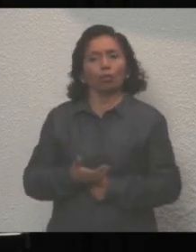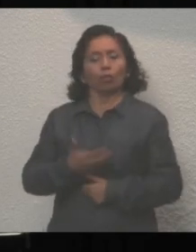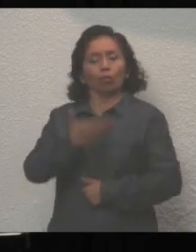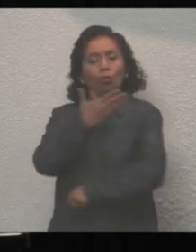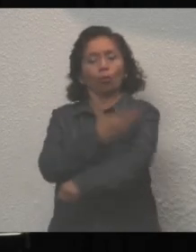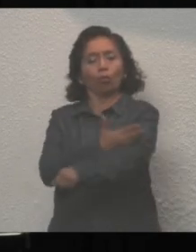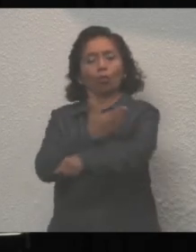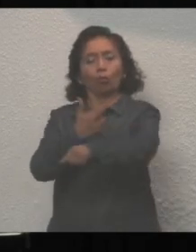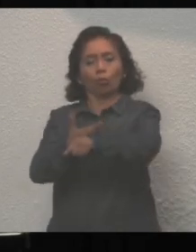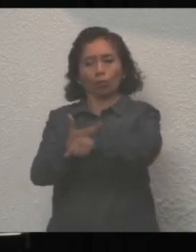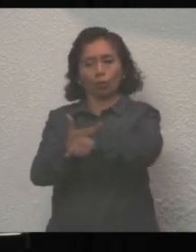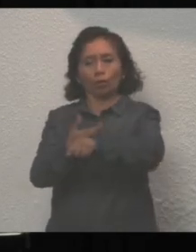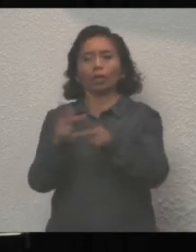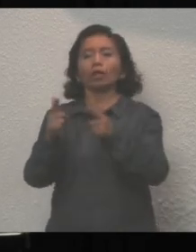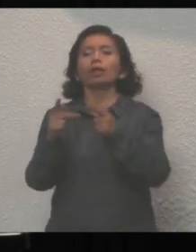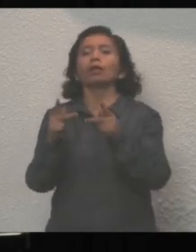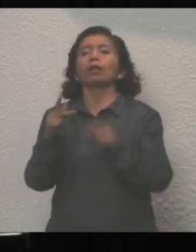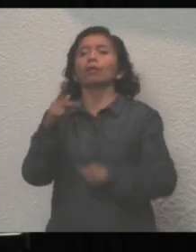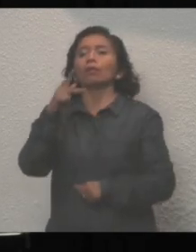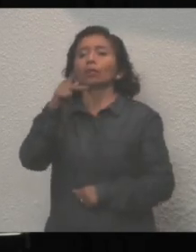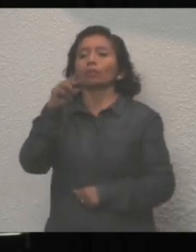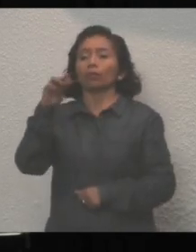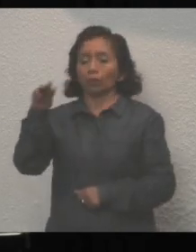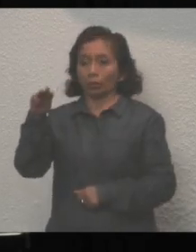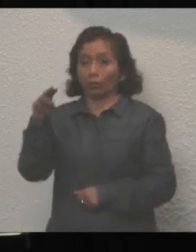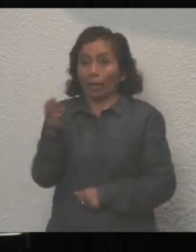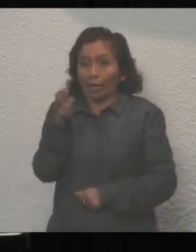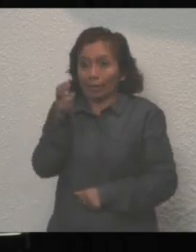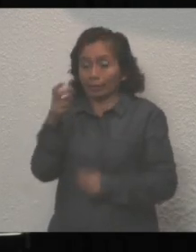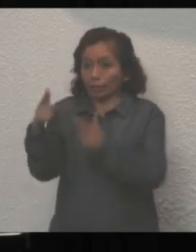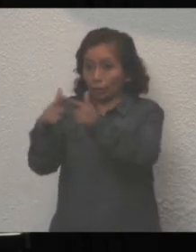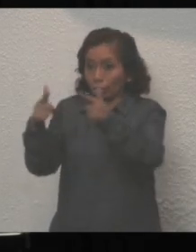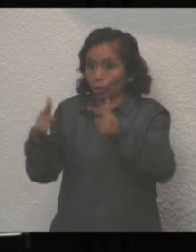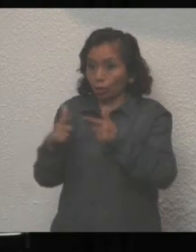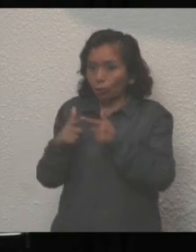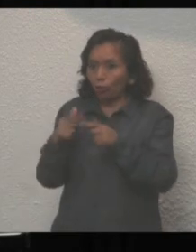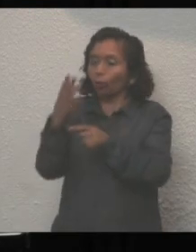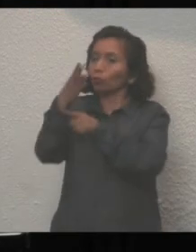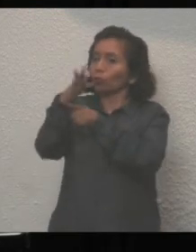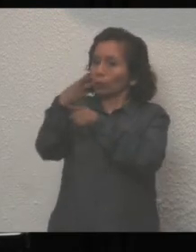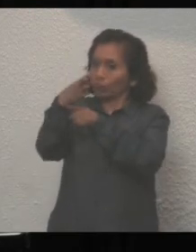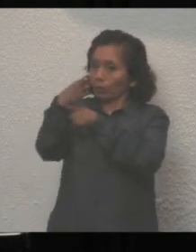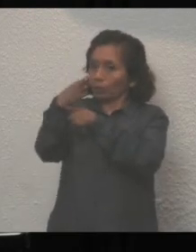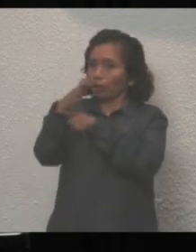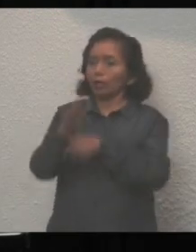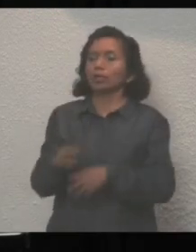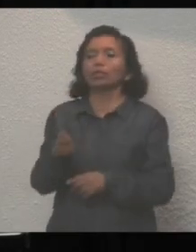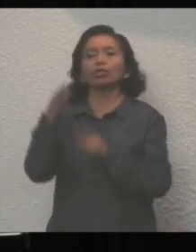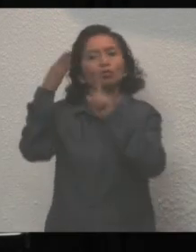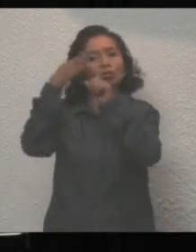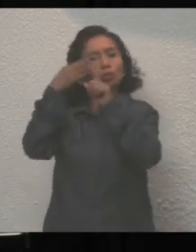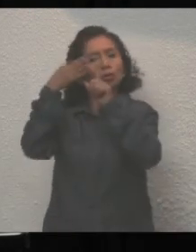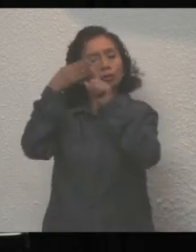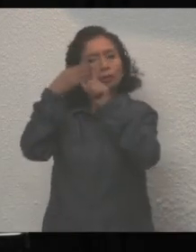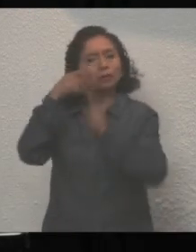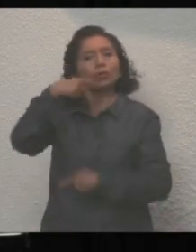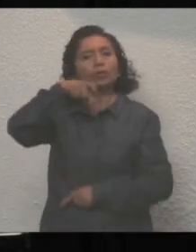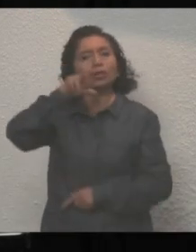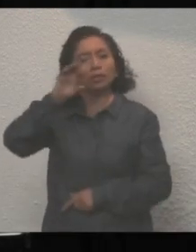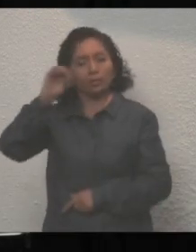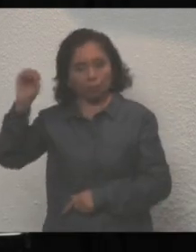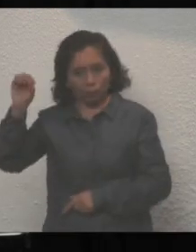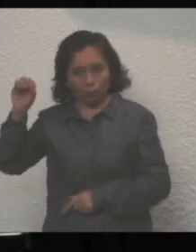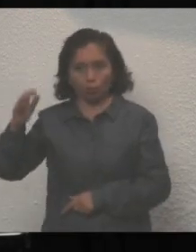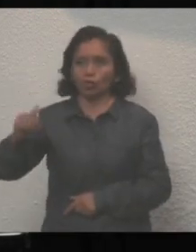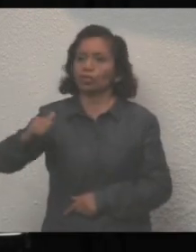el nombre de Morena. También nuestro partido, nuestra bandera y nuestra causa se llama Quintana Roo. Y